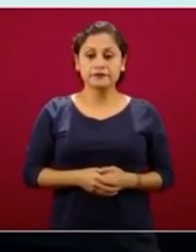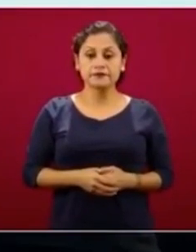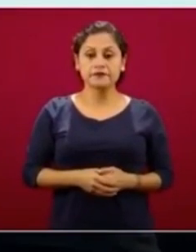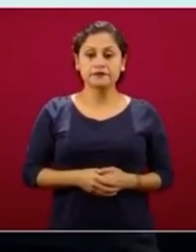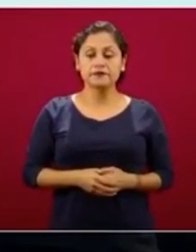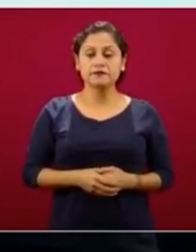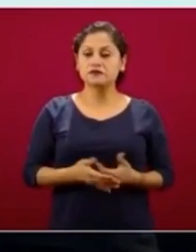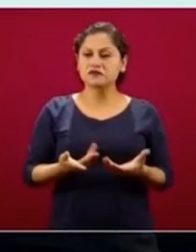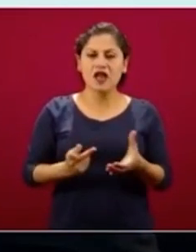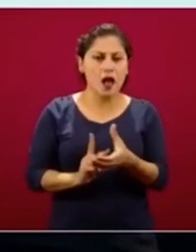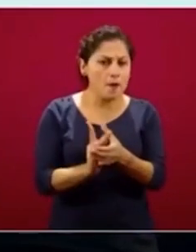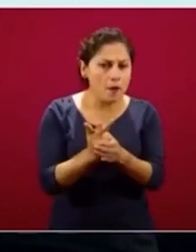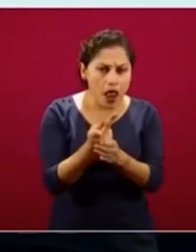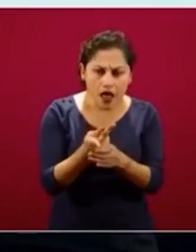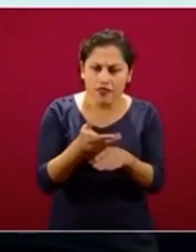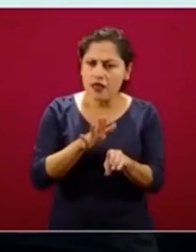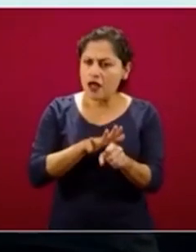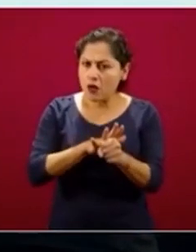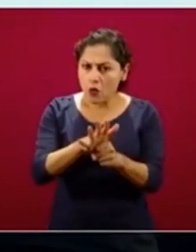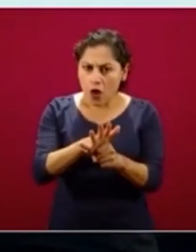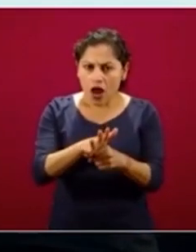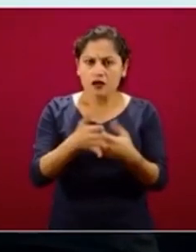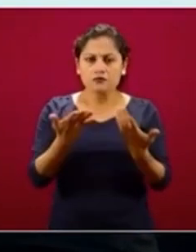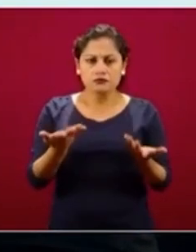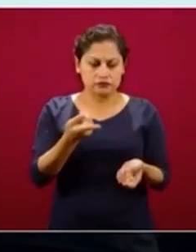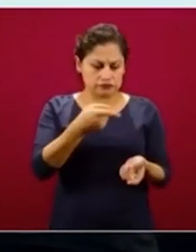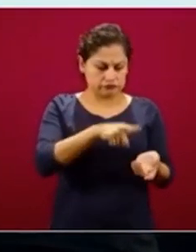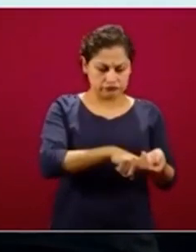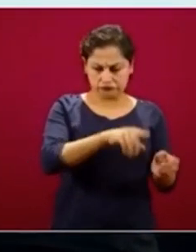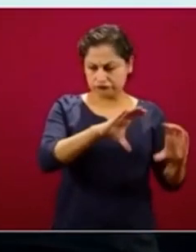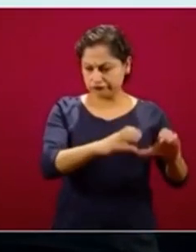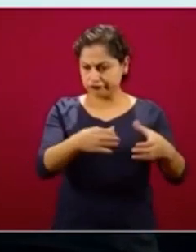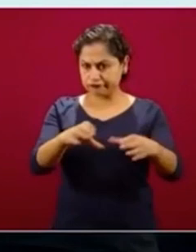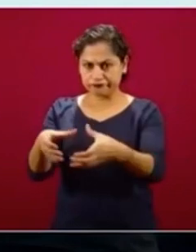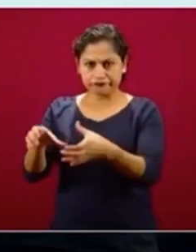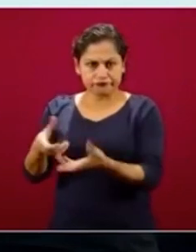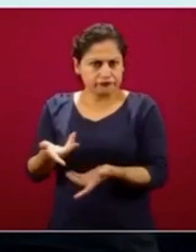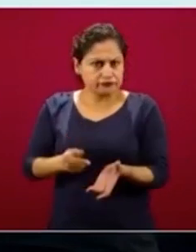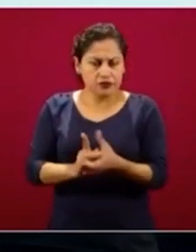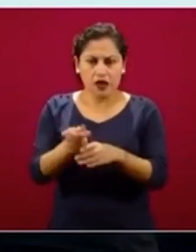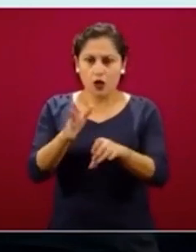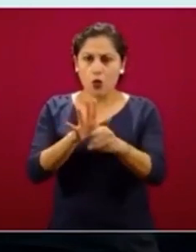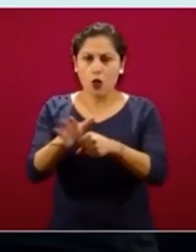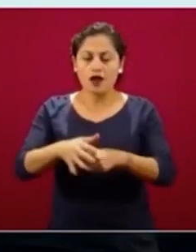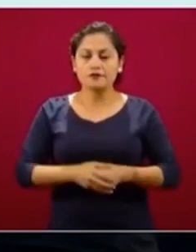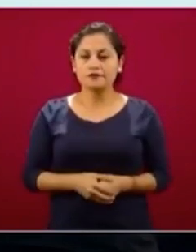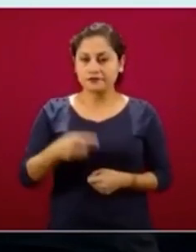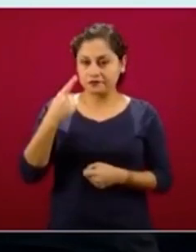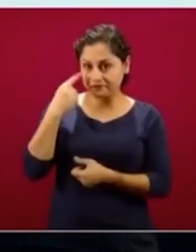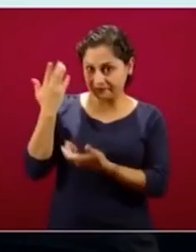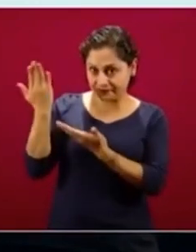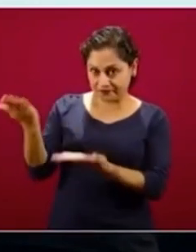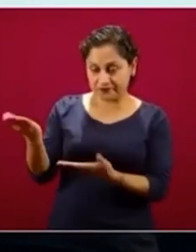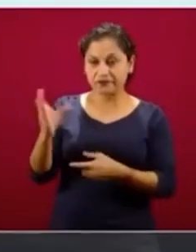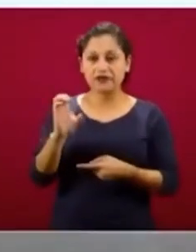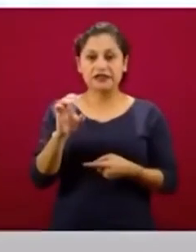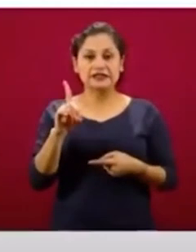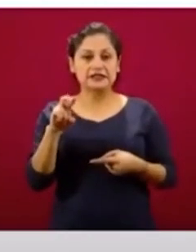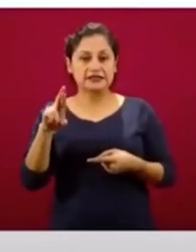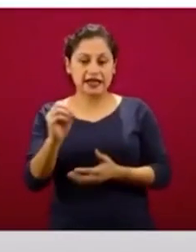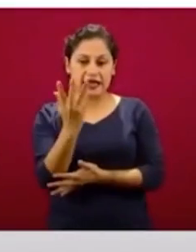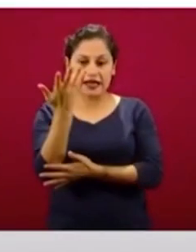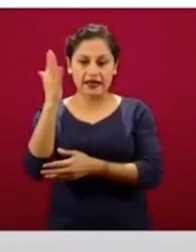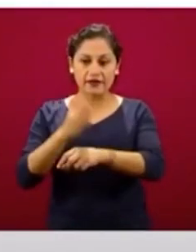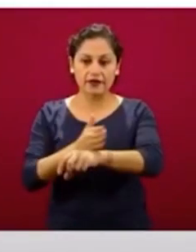las especies que se están produciendo en esos viveros. Bueno, estas son cedro, escafé,